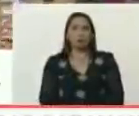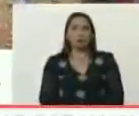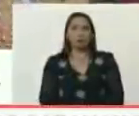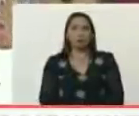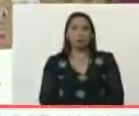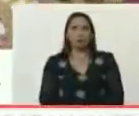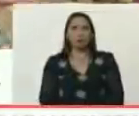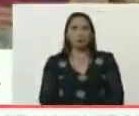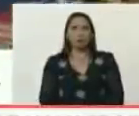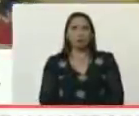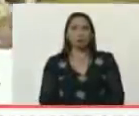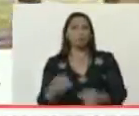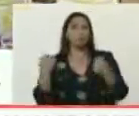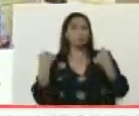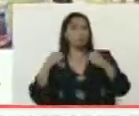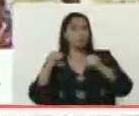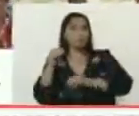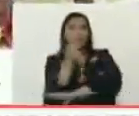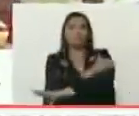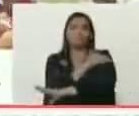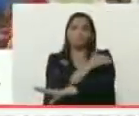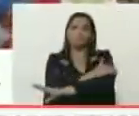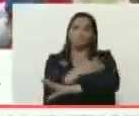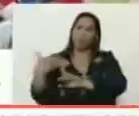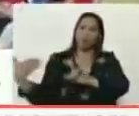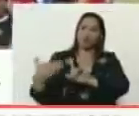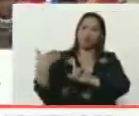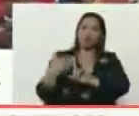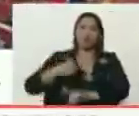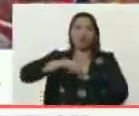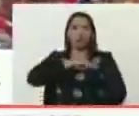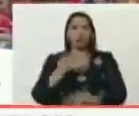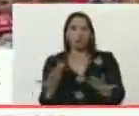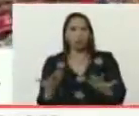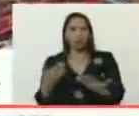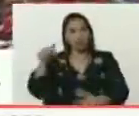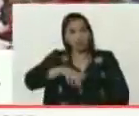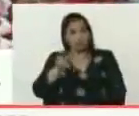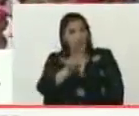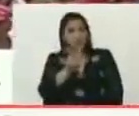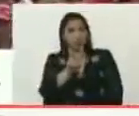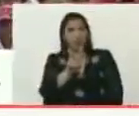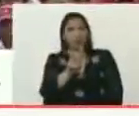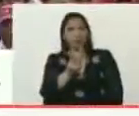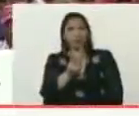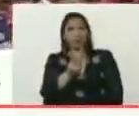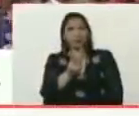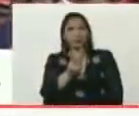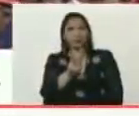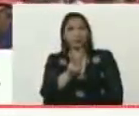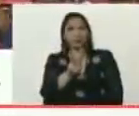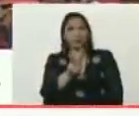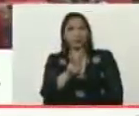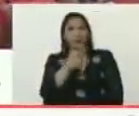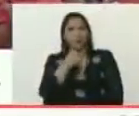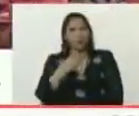Y se prepara la derecha y nos amenazan a nosotros, aquí en Venezuela.